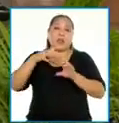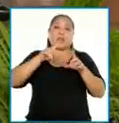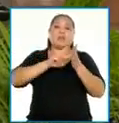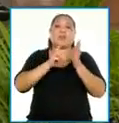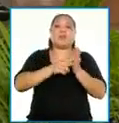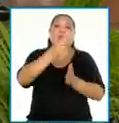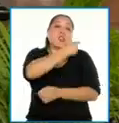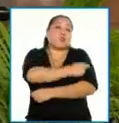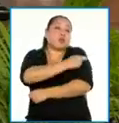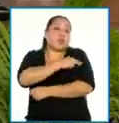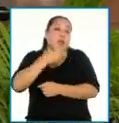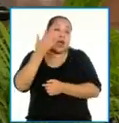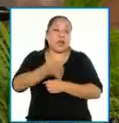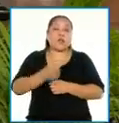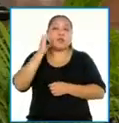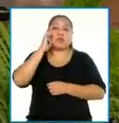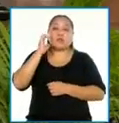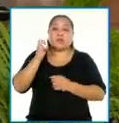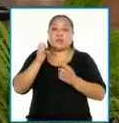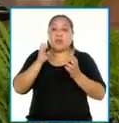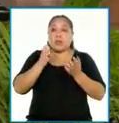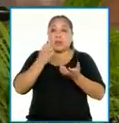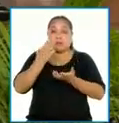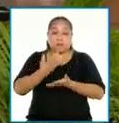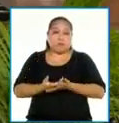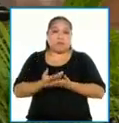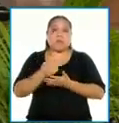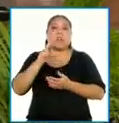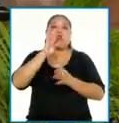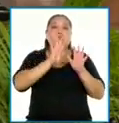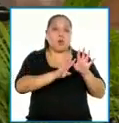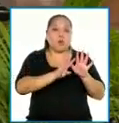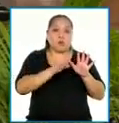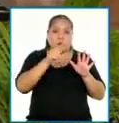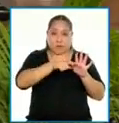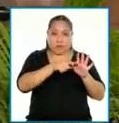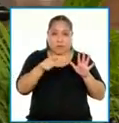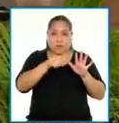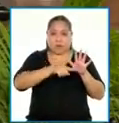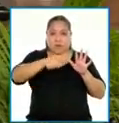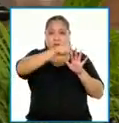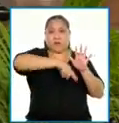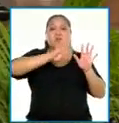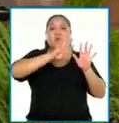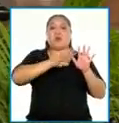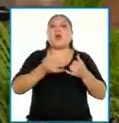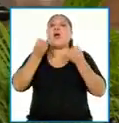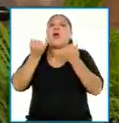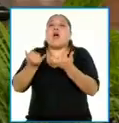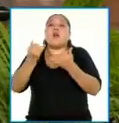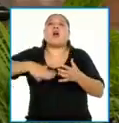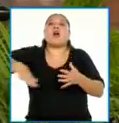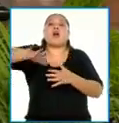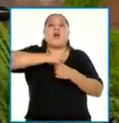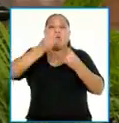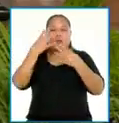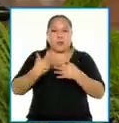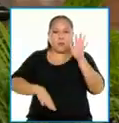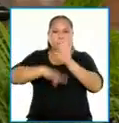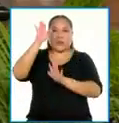hospitales públicos, sean del Ministerio de Salud o de Salud, 9. ¿Cuántas hay ahora? Hay alrededor de